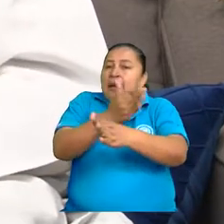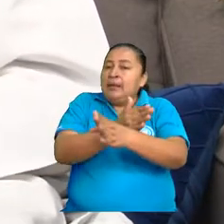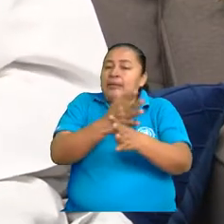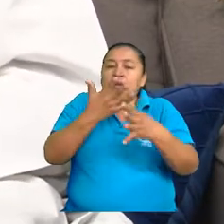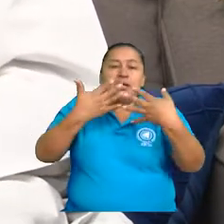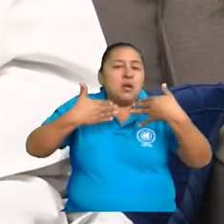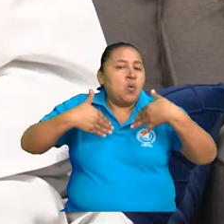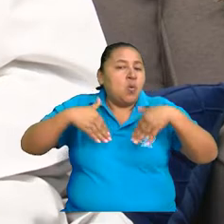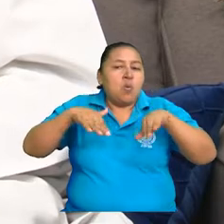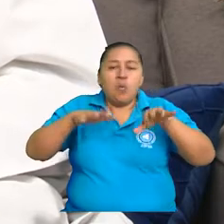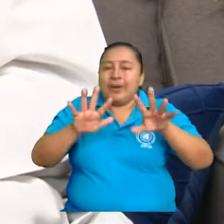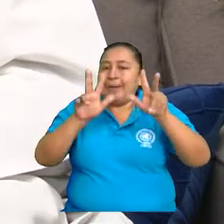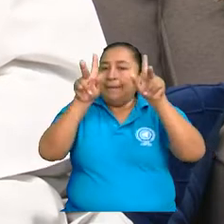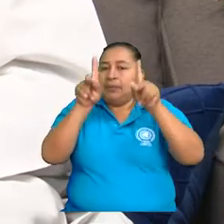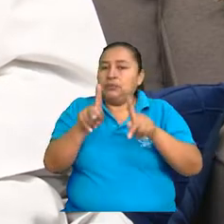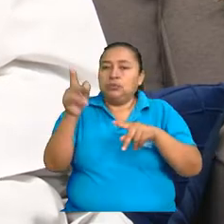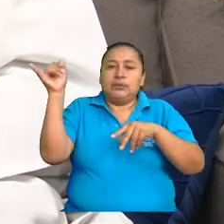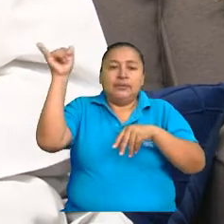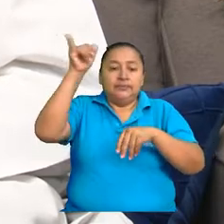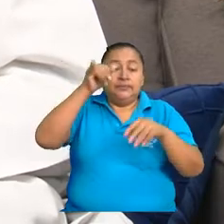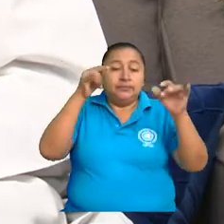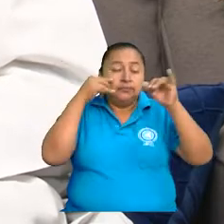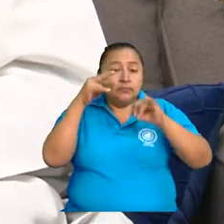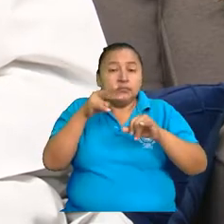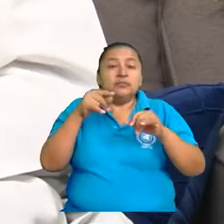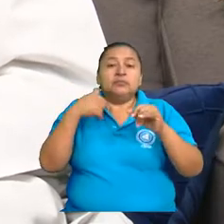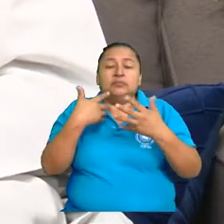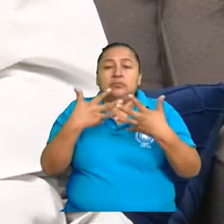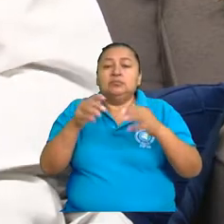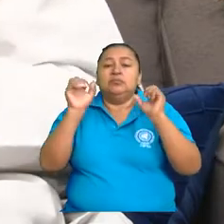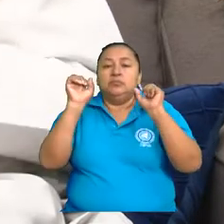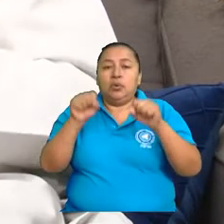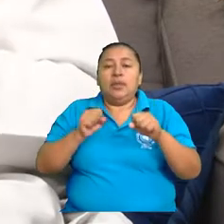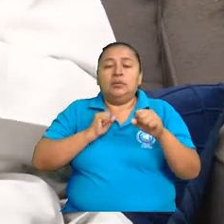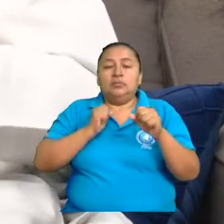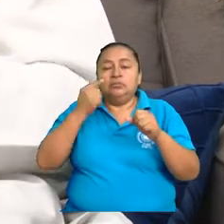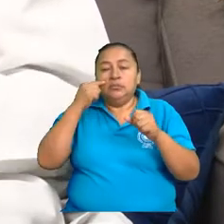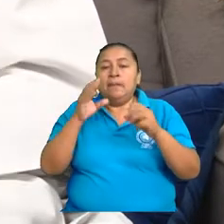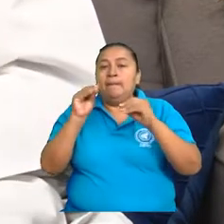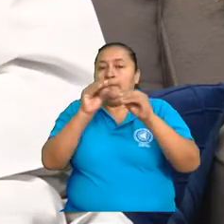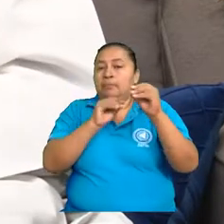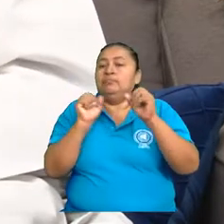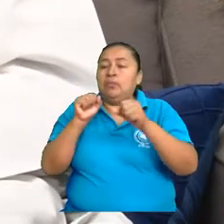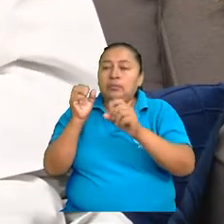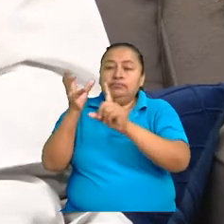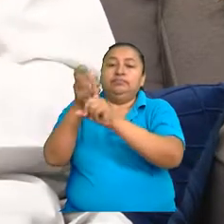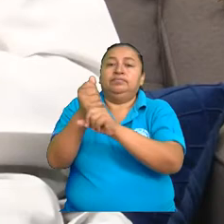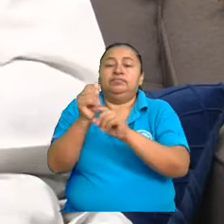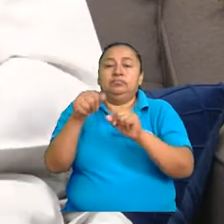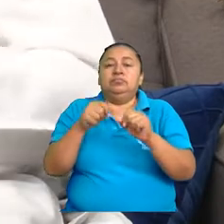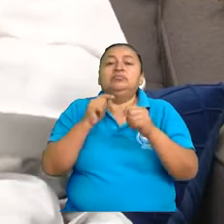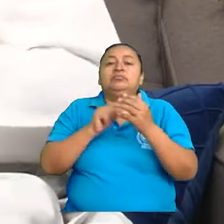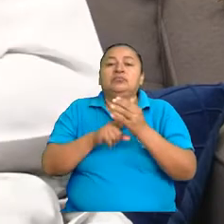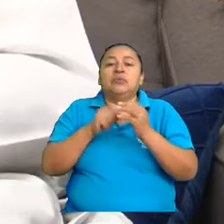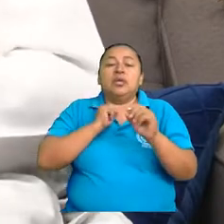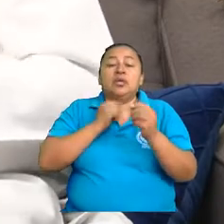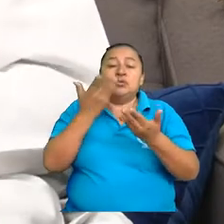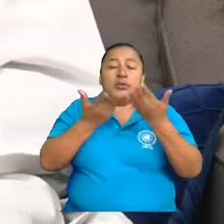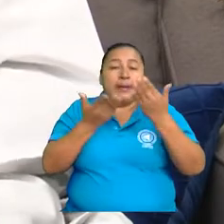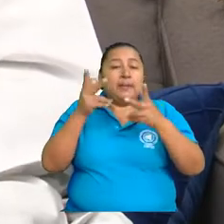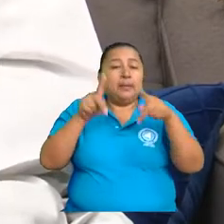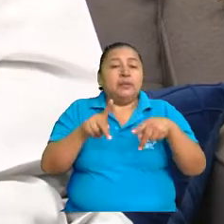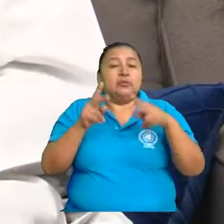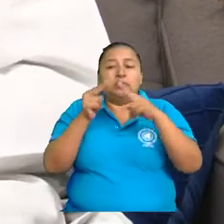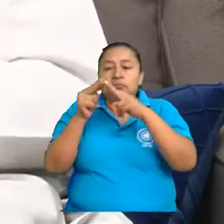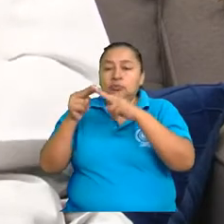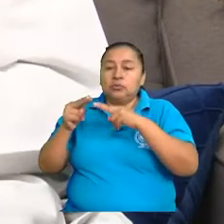caso importado que venga y así poder nosotros abordar adecuadamente el caso y sus posibles contactos